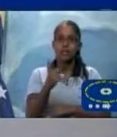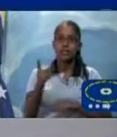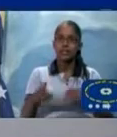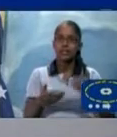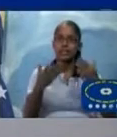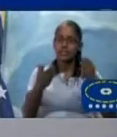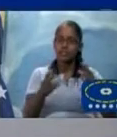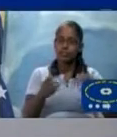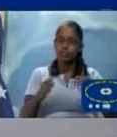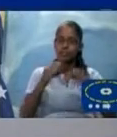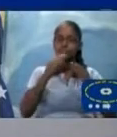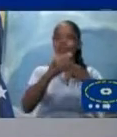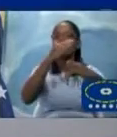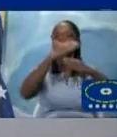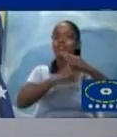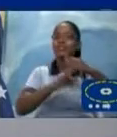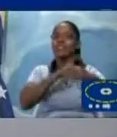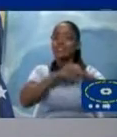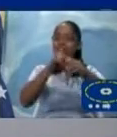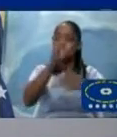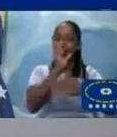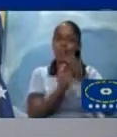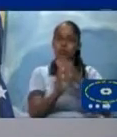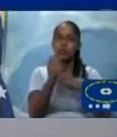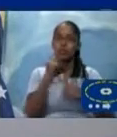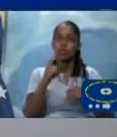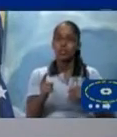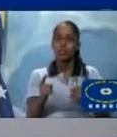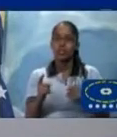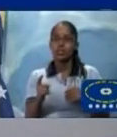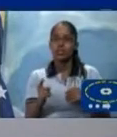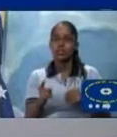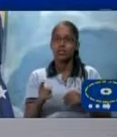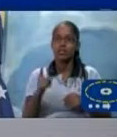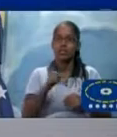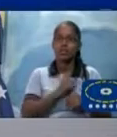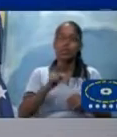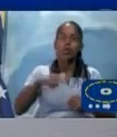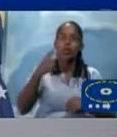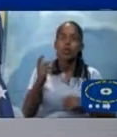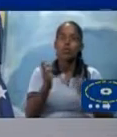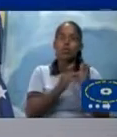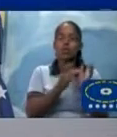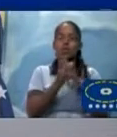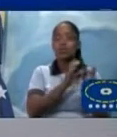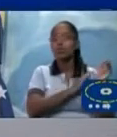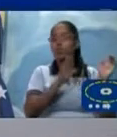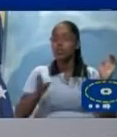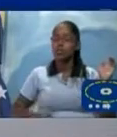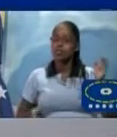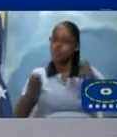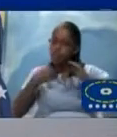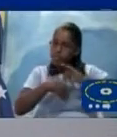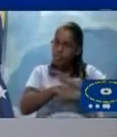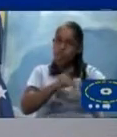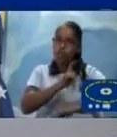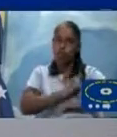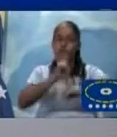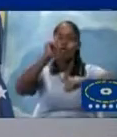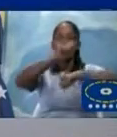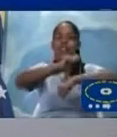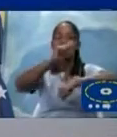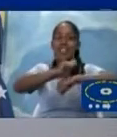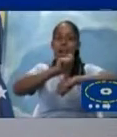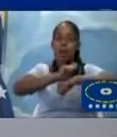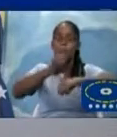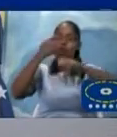la introducción de este capítulo. Cuando Jesús salió del templo y se